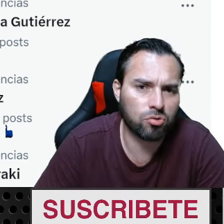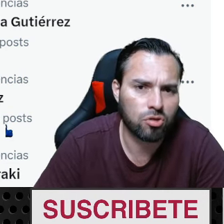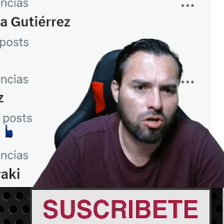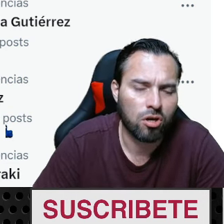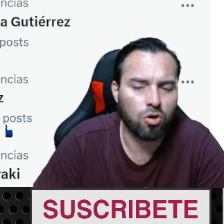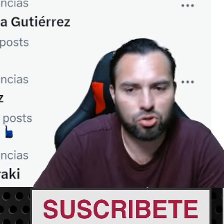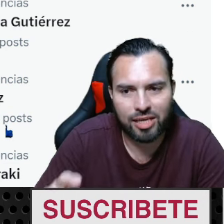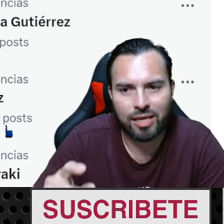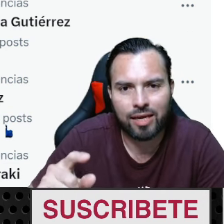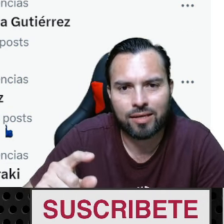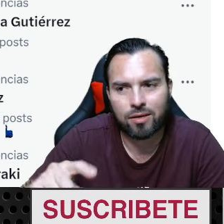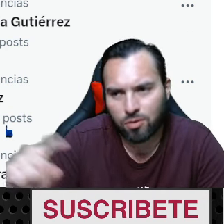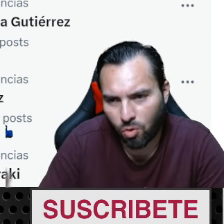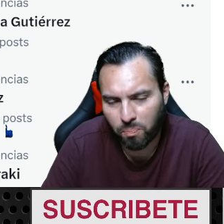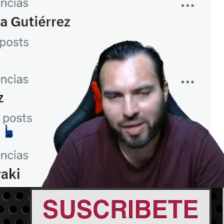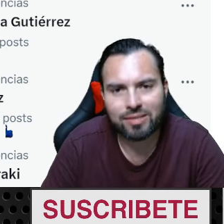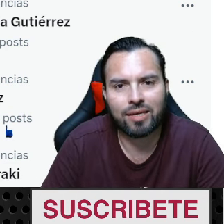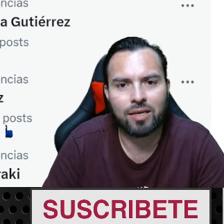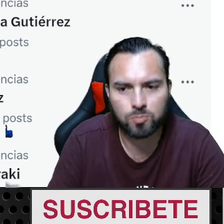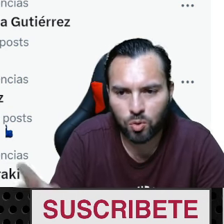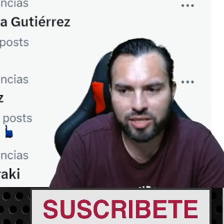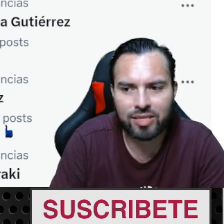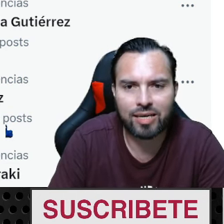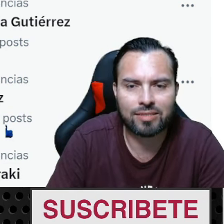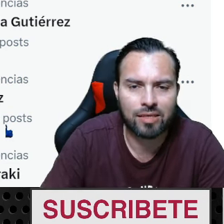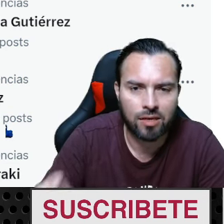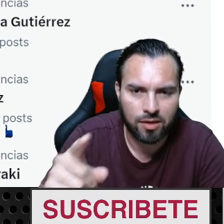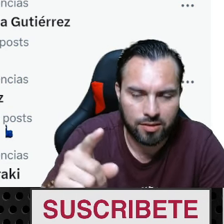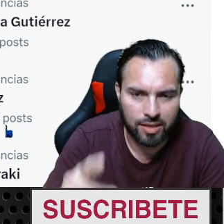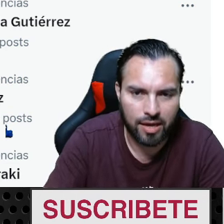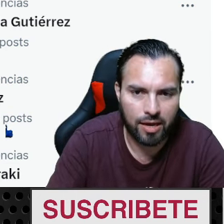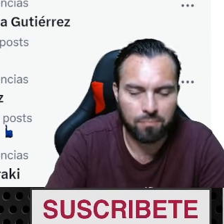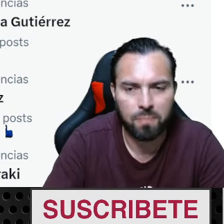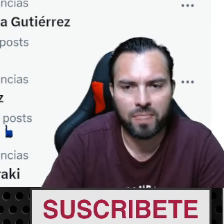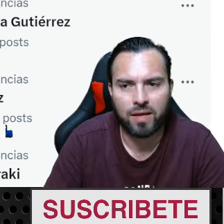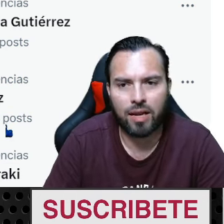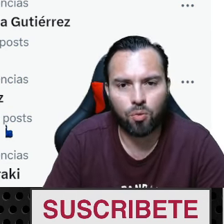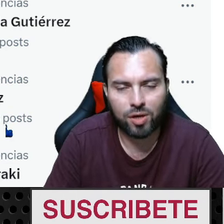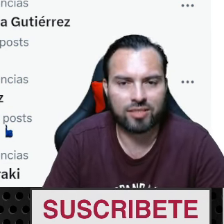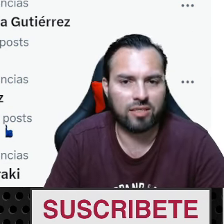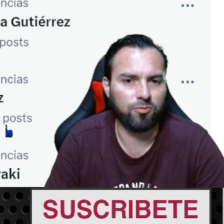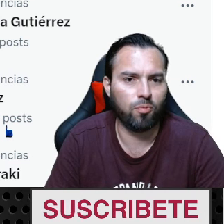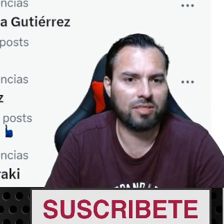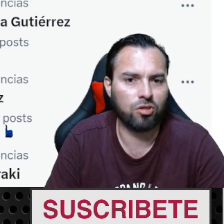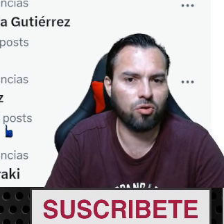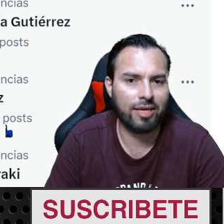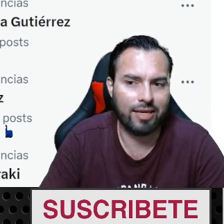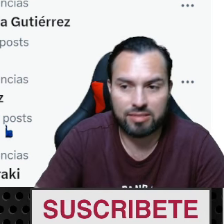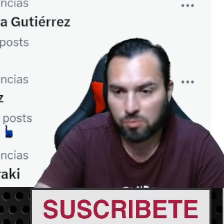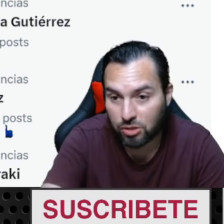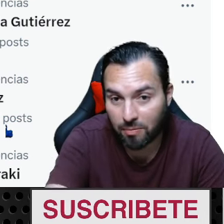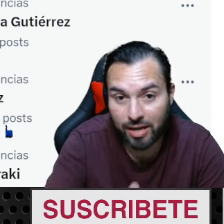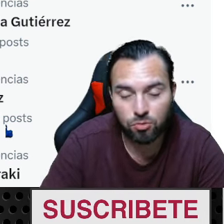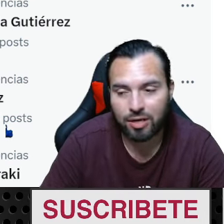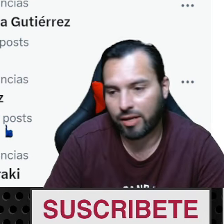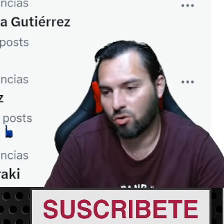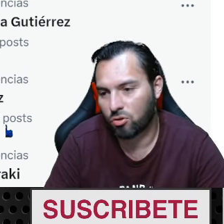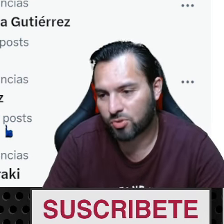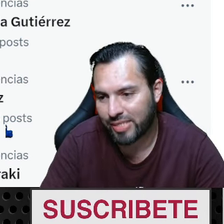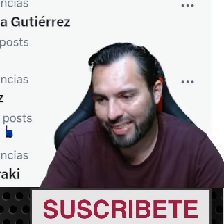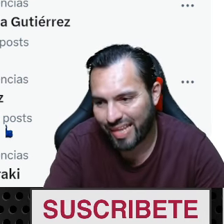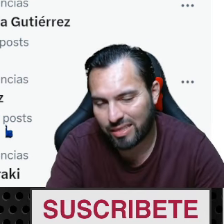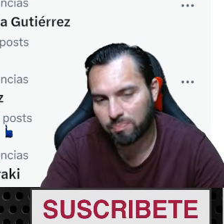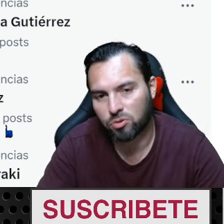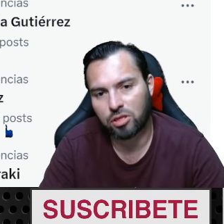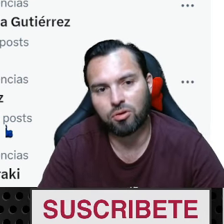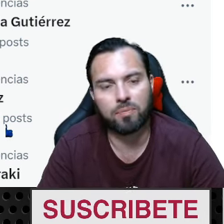al menos los que comparten las políticas de la cuarta transformación que estamos hablando alrededor